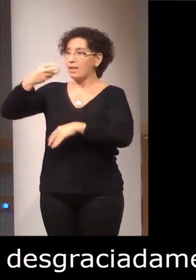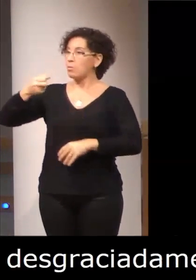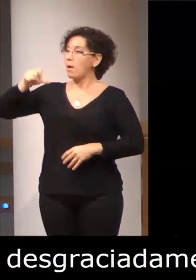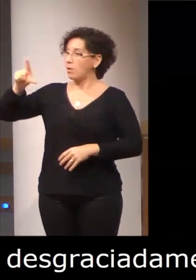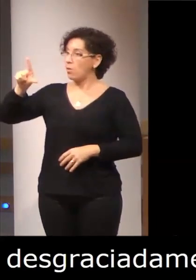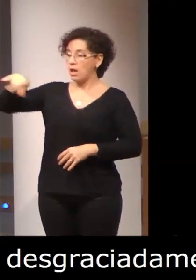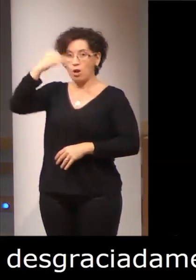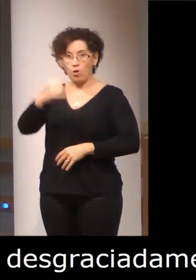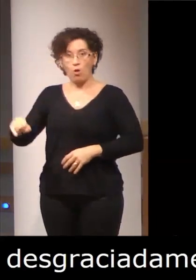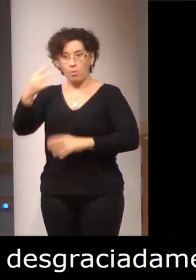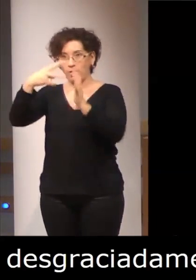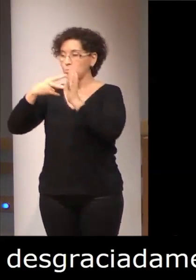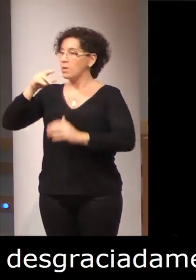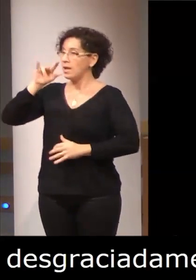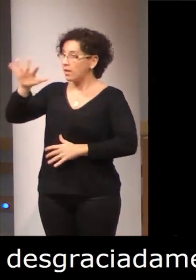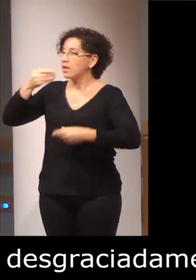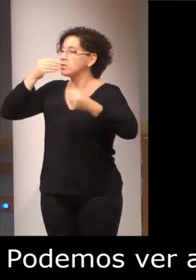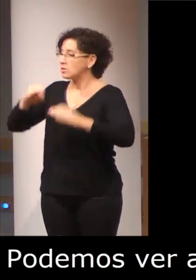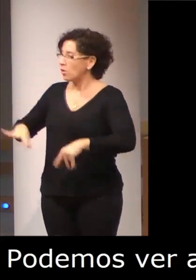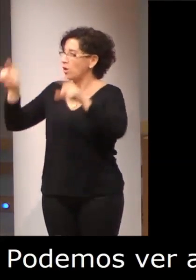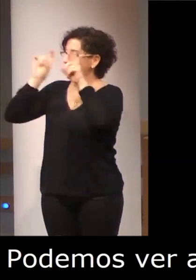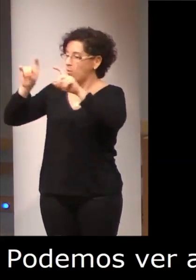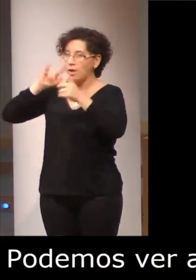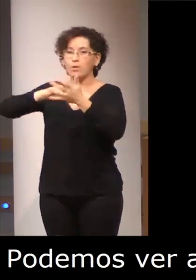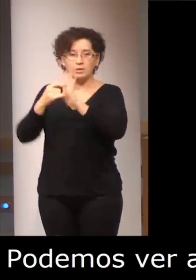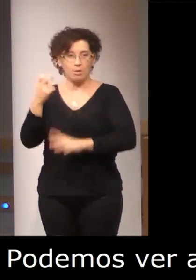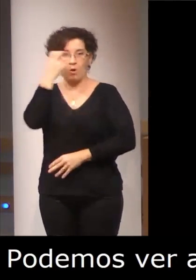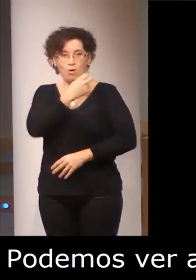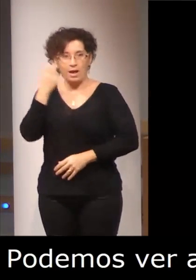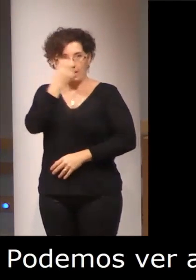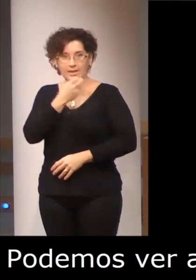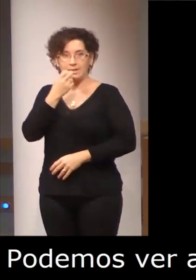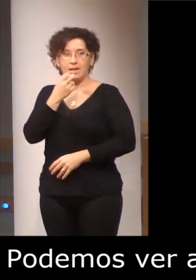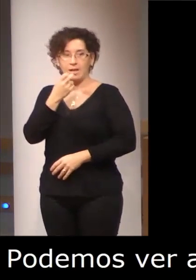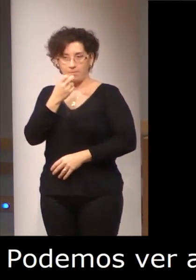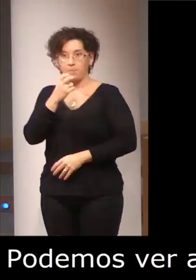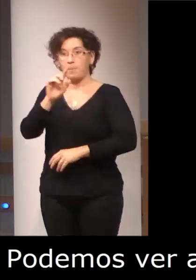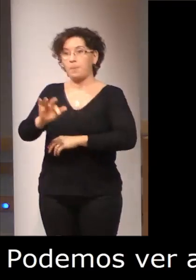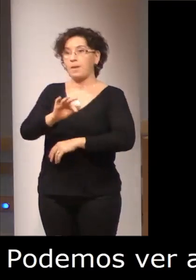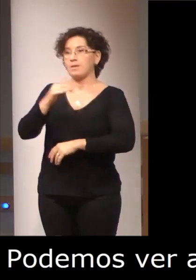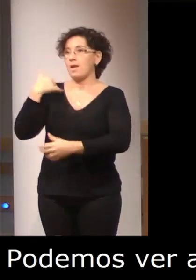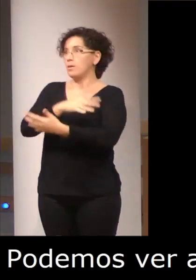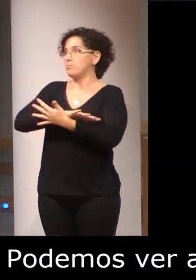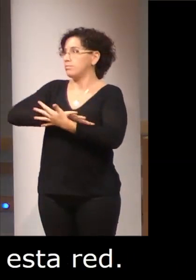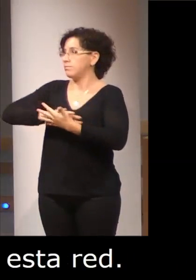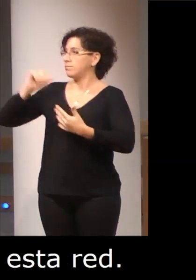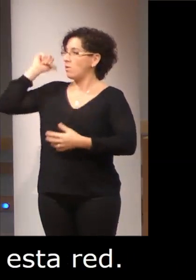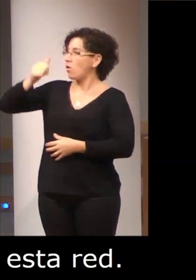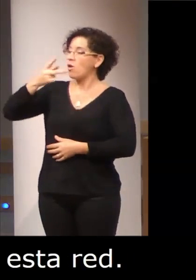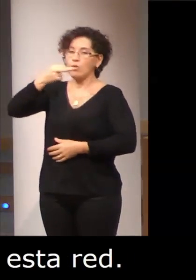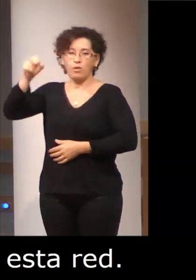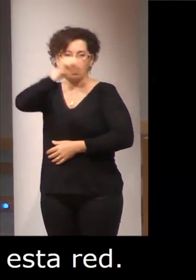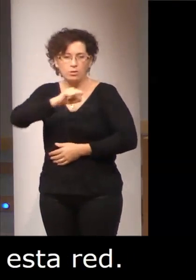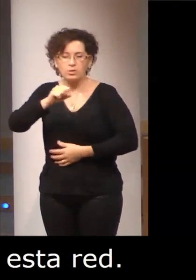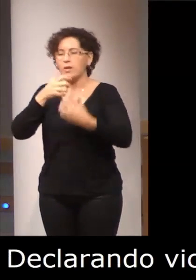2005, historia de la educación del sistema oralista, declarando victoria después de 200 años de luchas